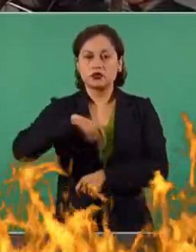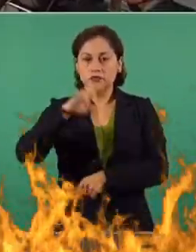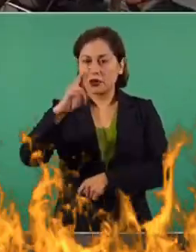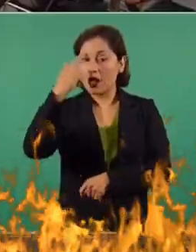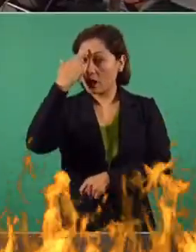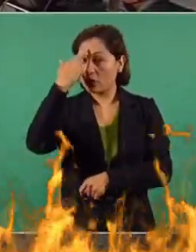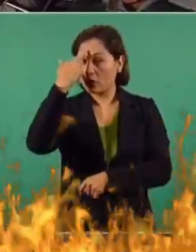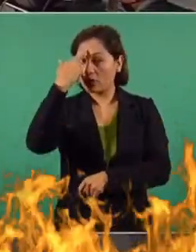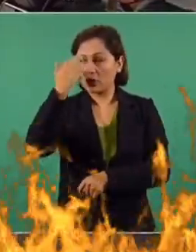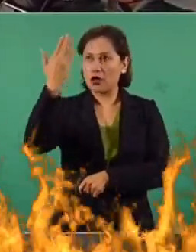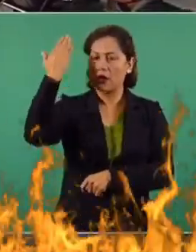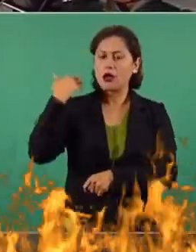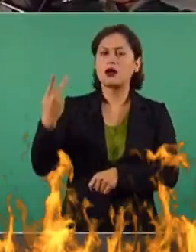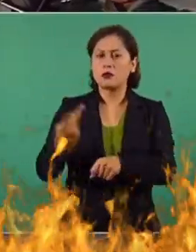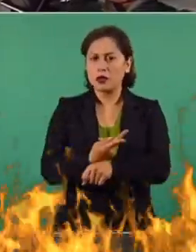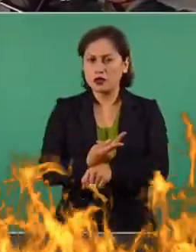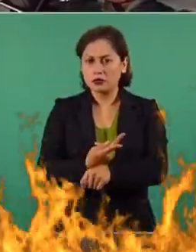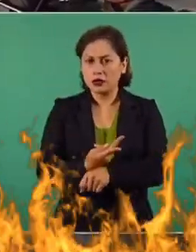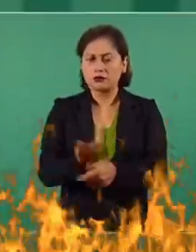Habían